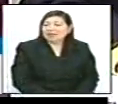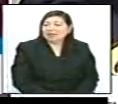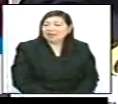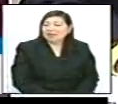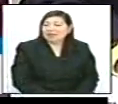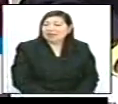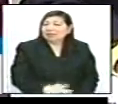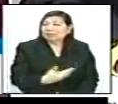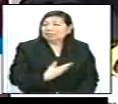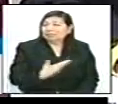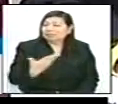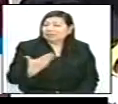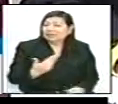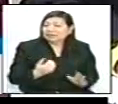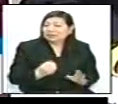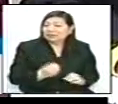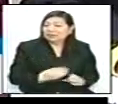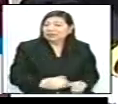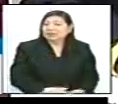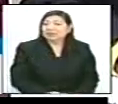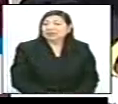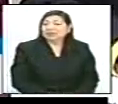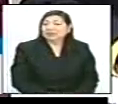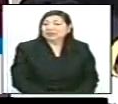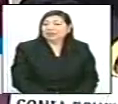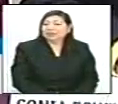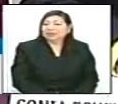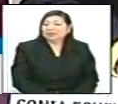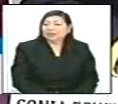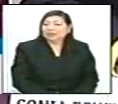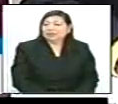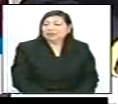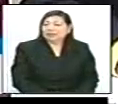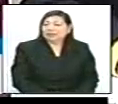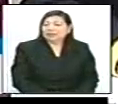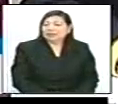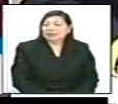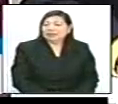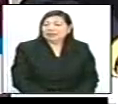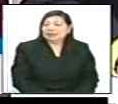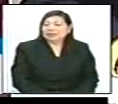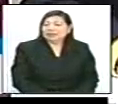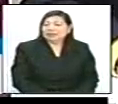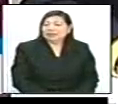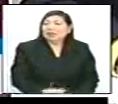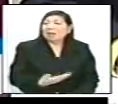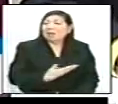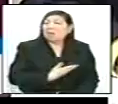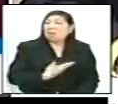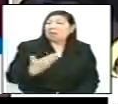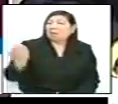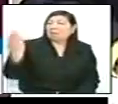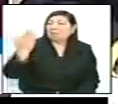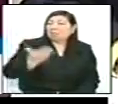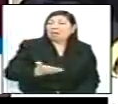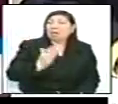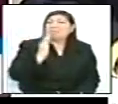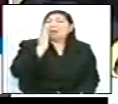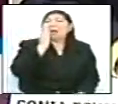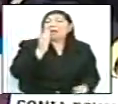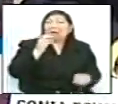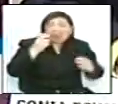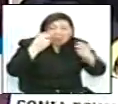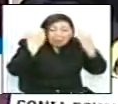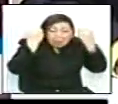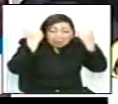el Ejecutivo nos ha dado 60 días. O sea, eso textualmente. El Ejecutivo nos ha dado 60 días y tenemos que